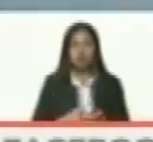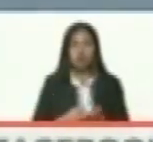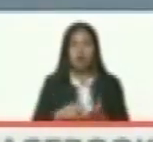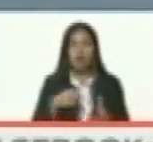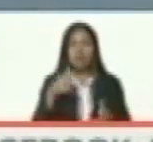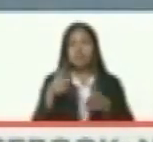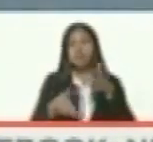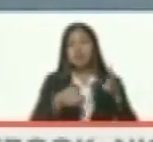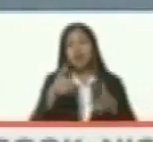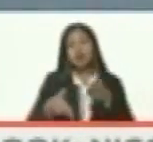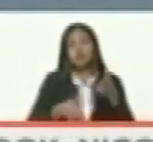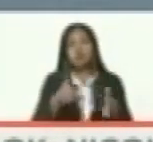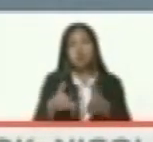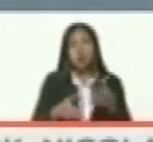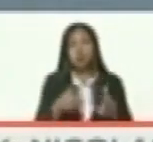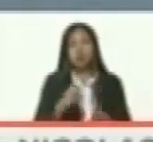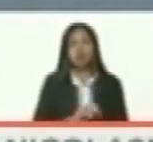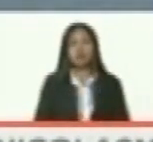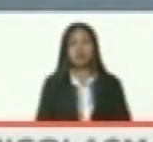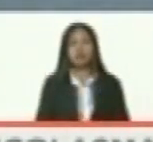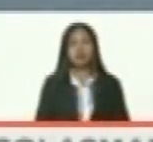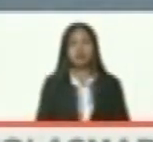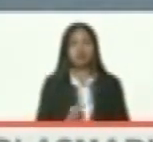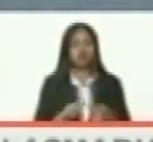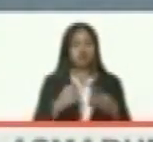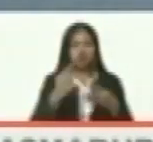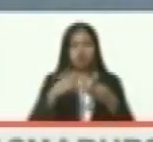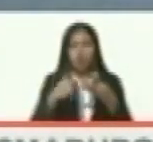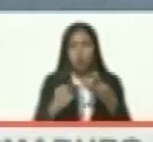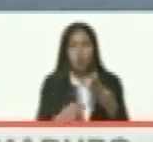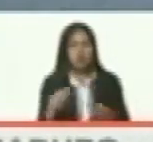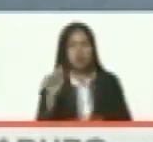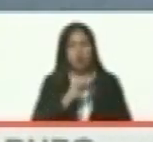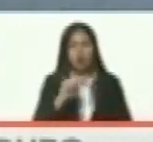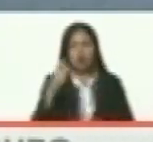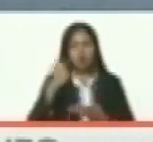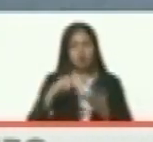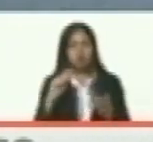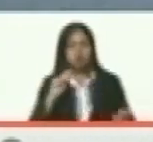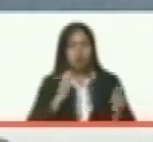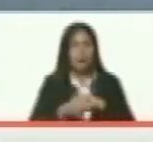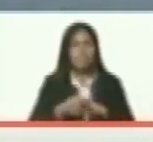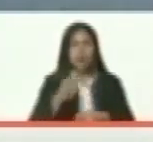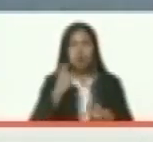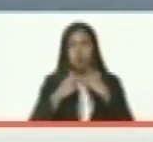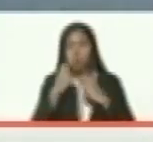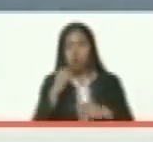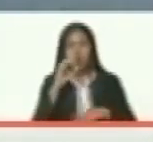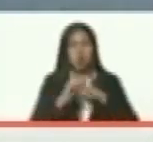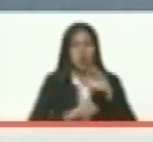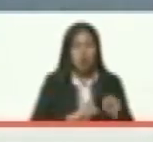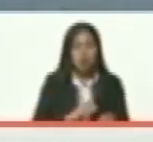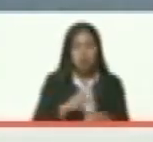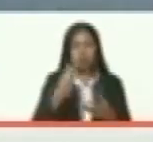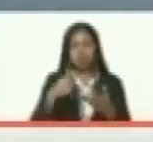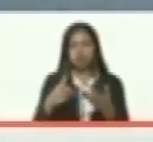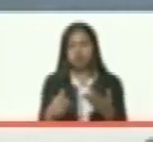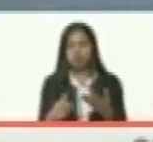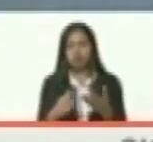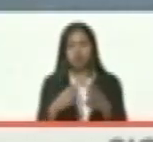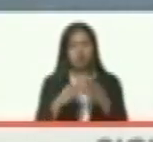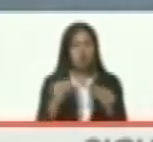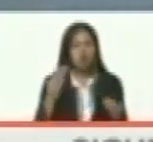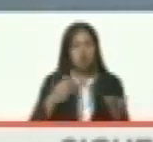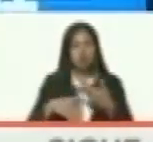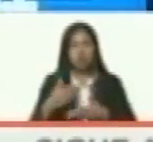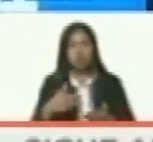Tránsito Terrestre. Correcto. Para placas de vehículo, licencia, cambio de color, compra de vehículo, etcétera. Todos los